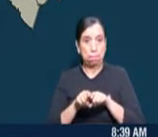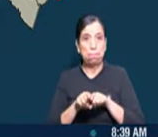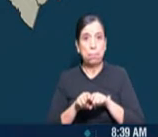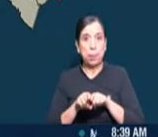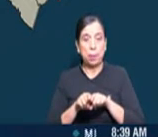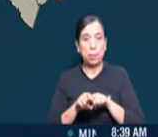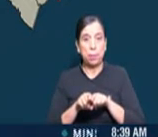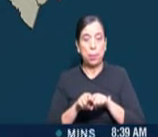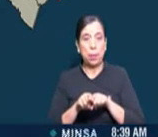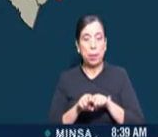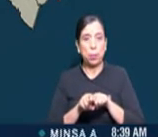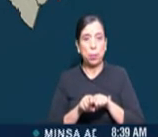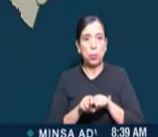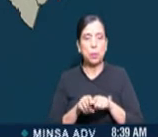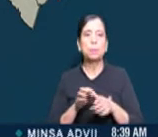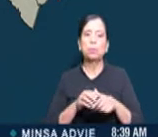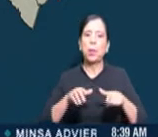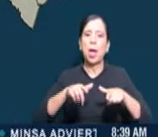área de